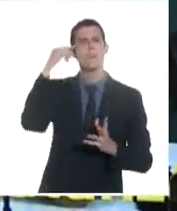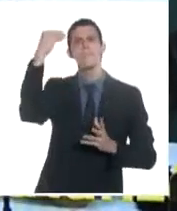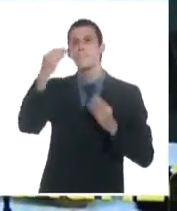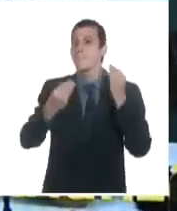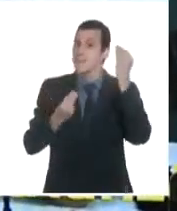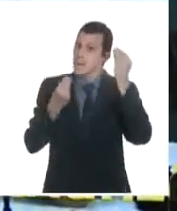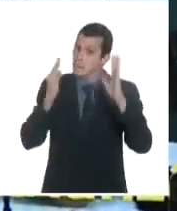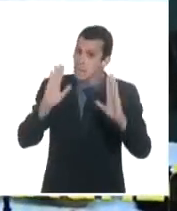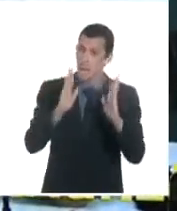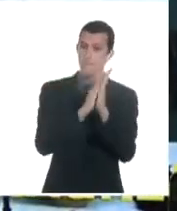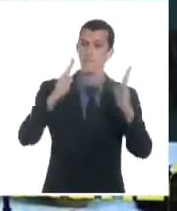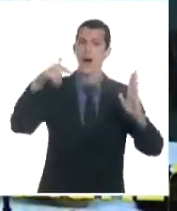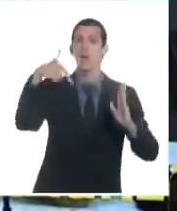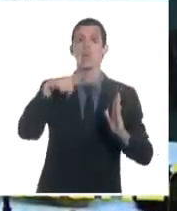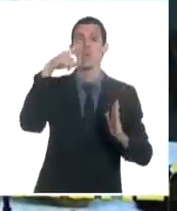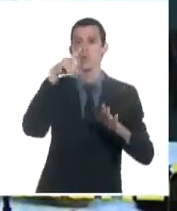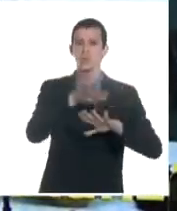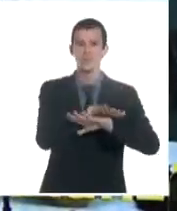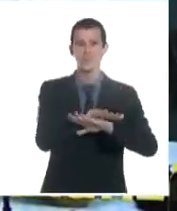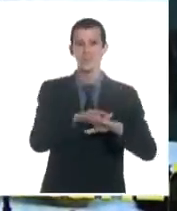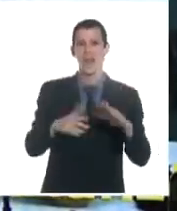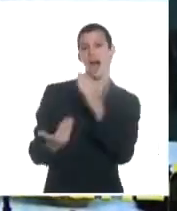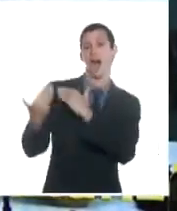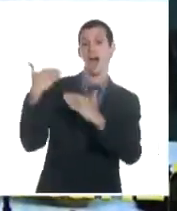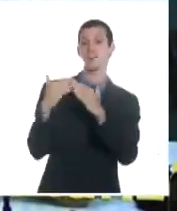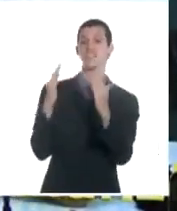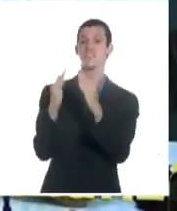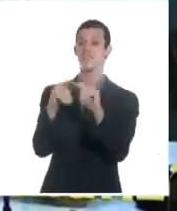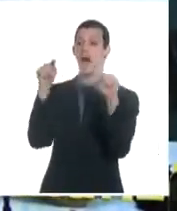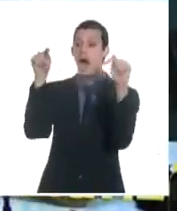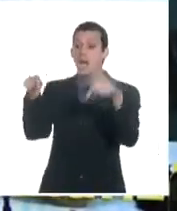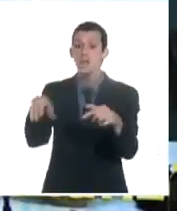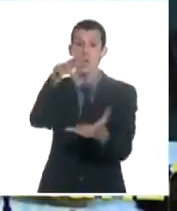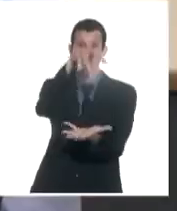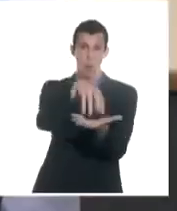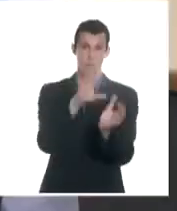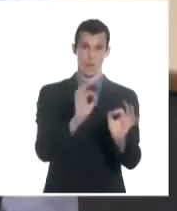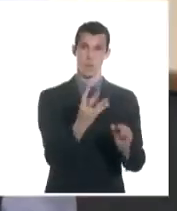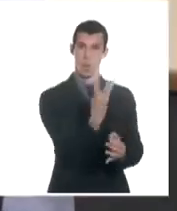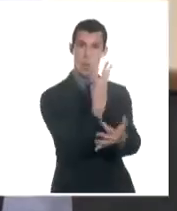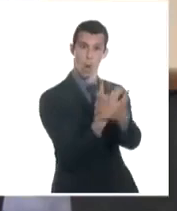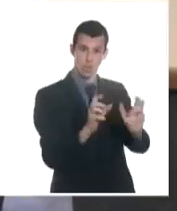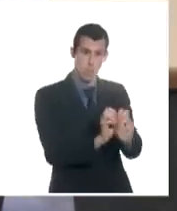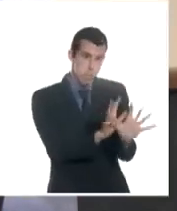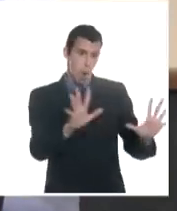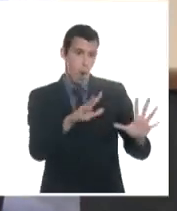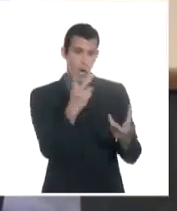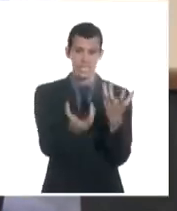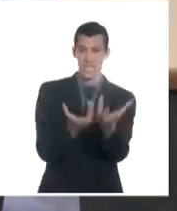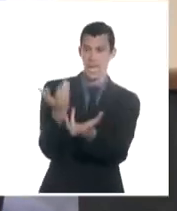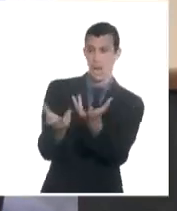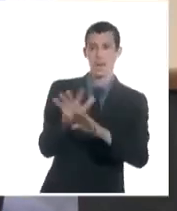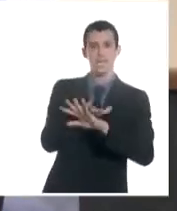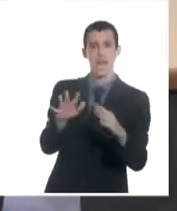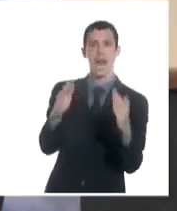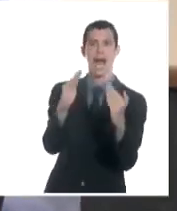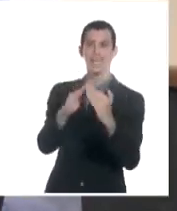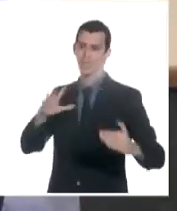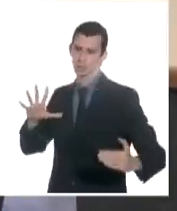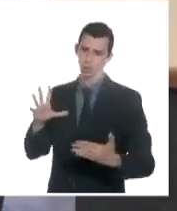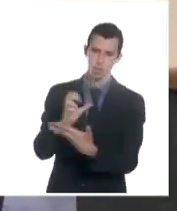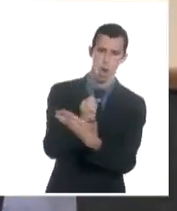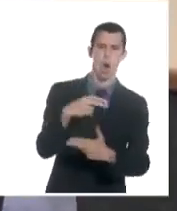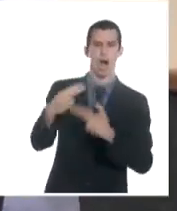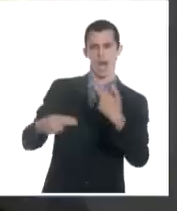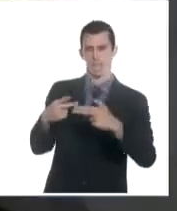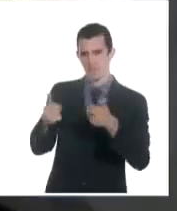las familias mudadas, y para nada que se nos acerque al año del evento con las familias en el lugar. El presidente cubano se interesó por todo lo que se